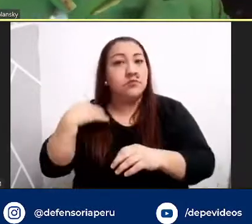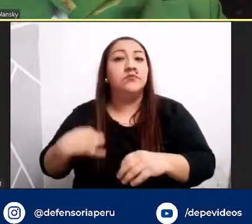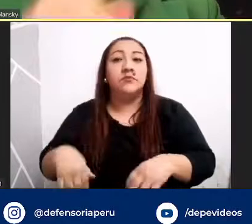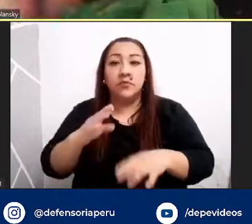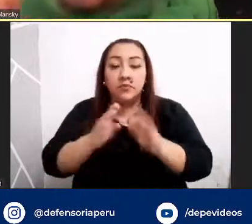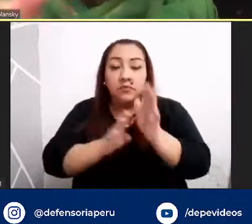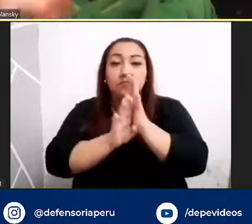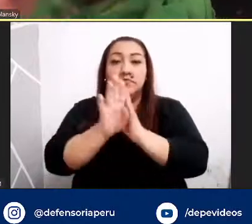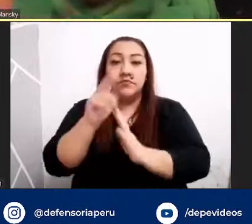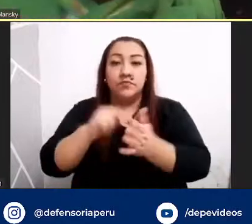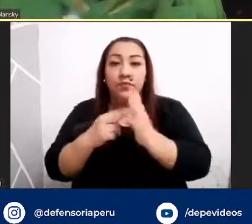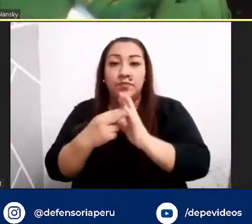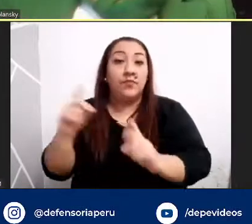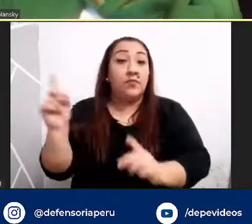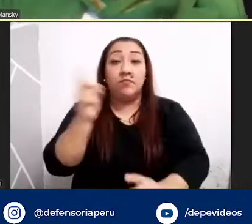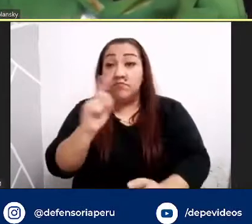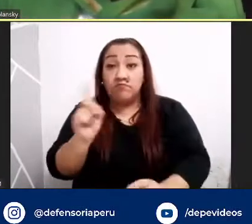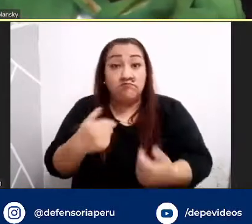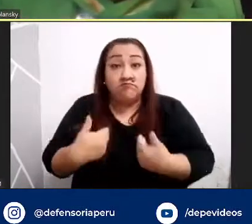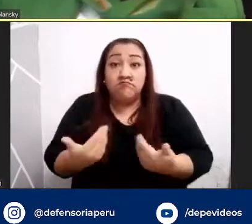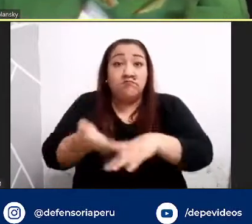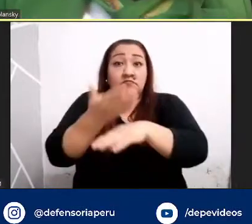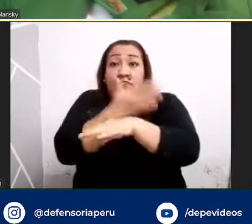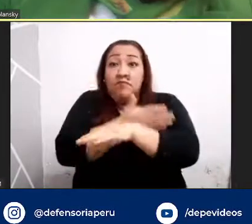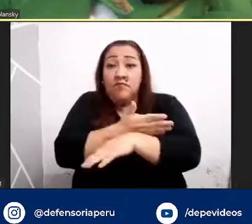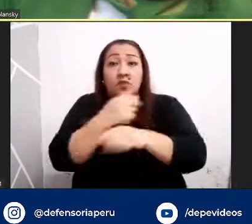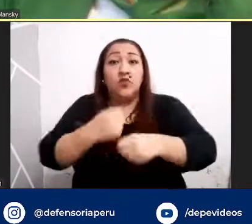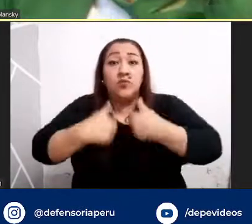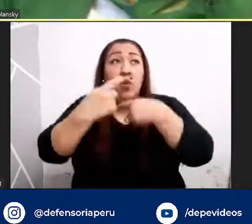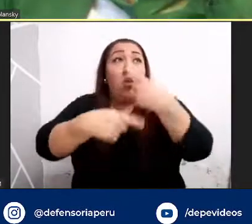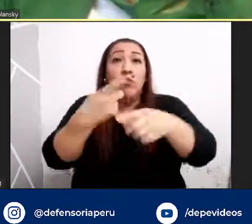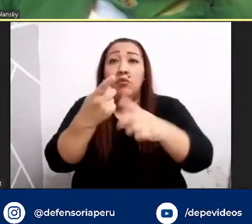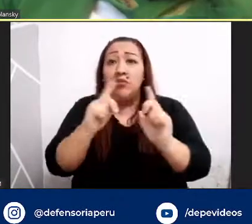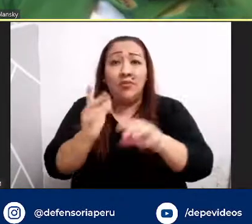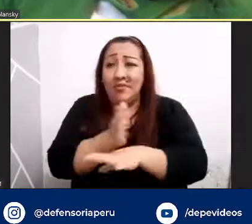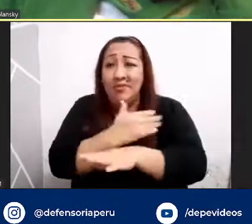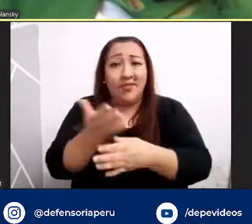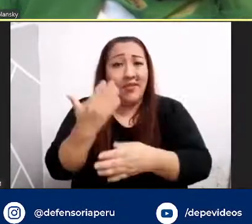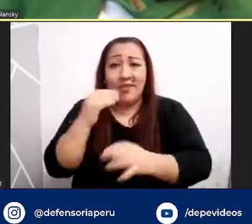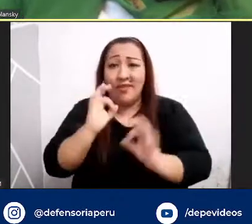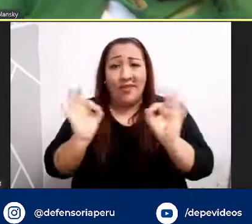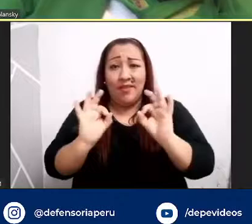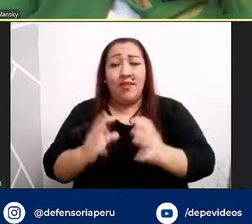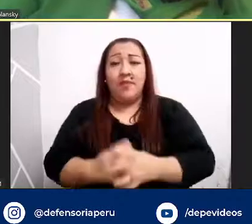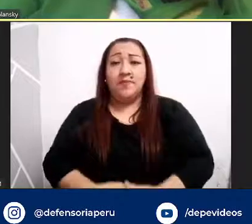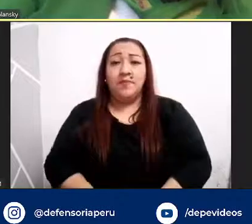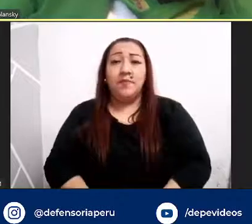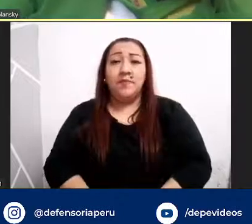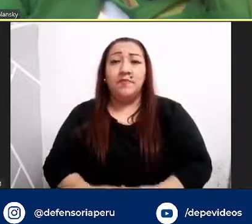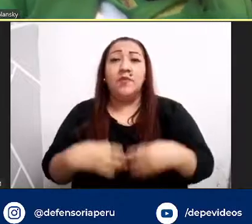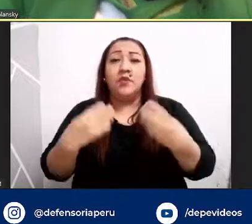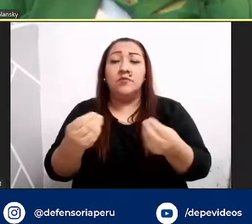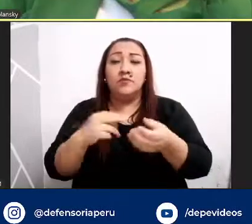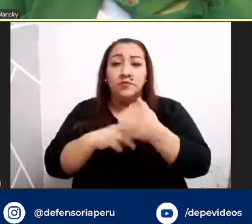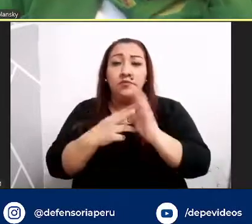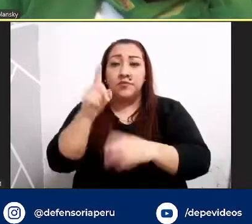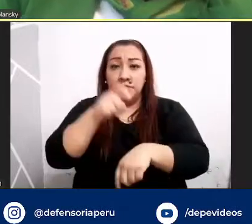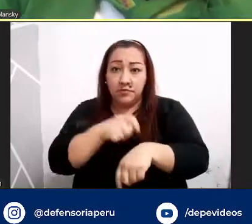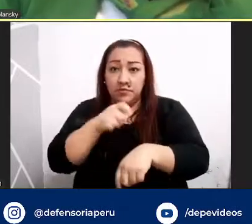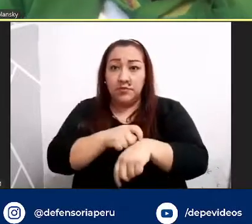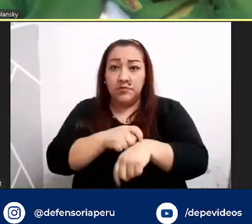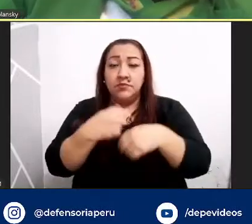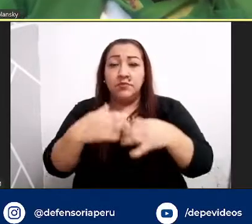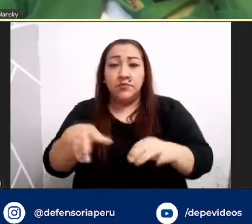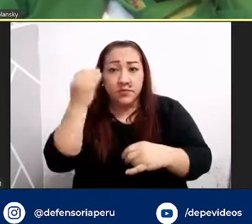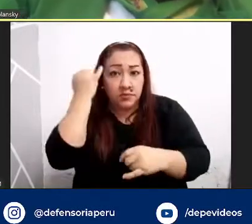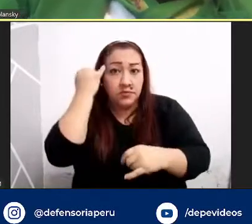potencial que no tenían en sus vidas cotidianas. ¿Cómo ha estado en ese momento la